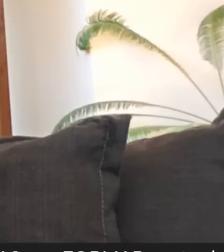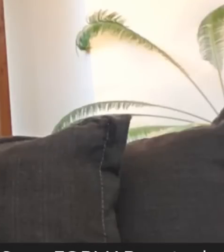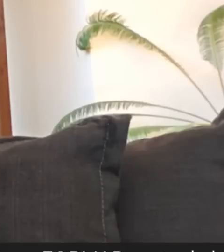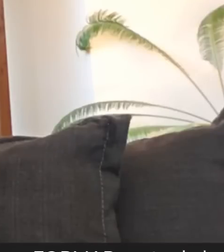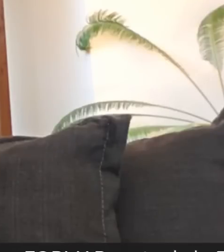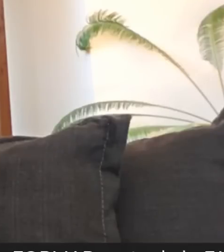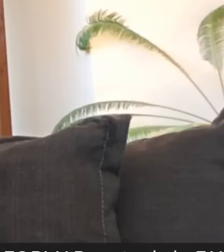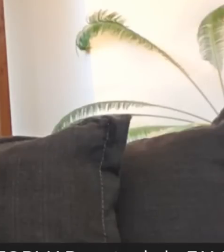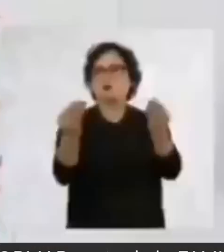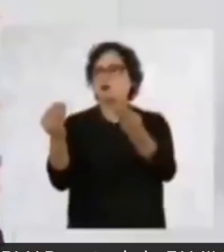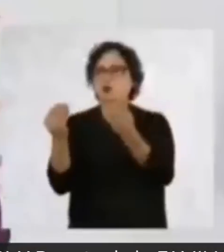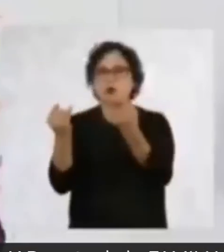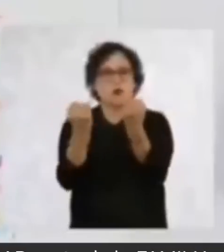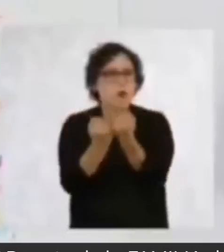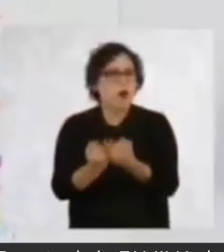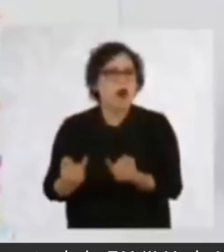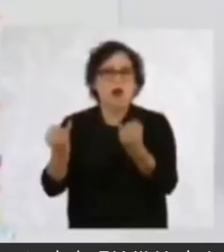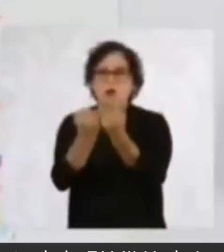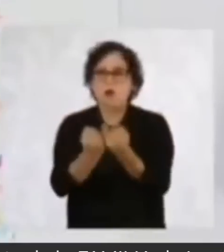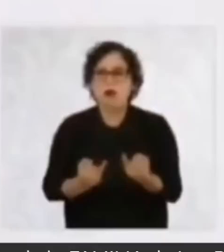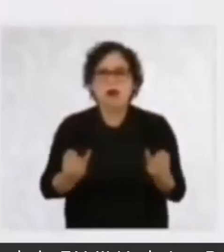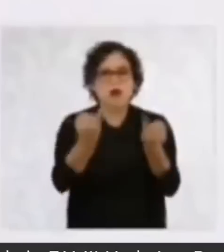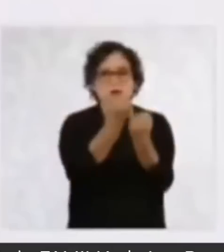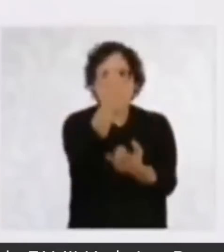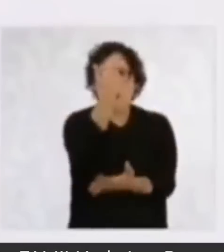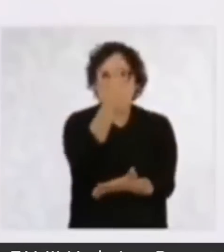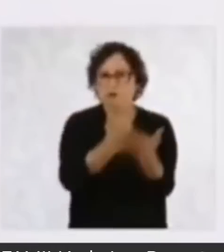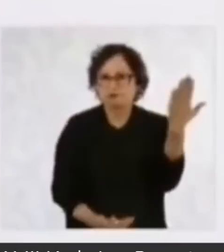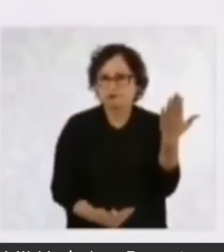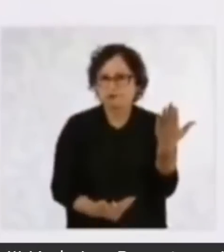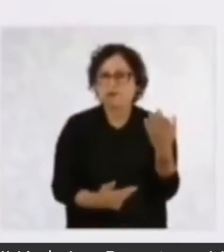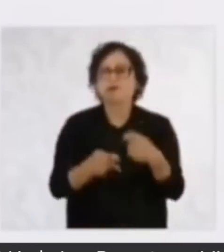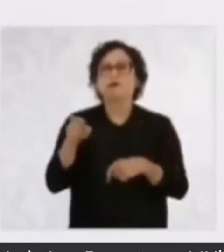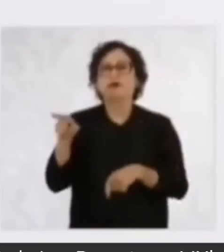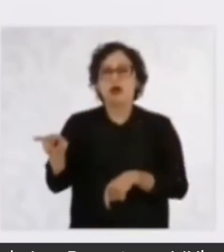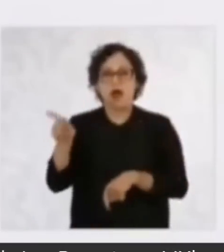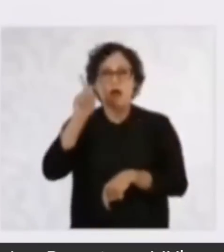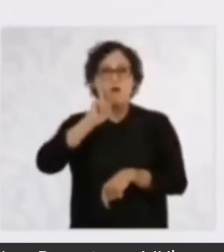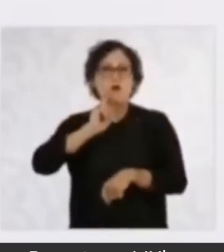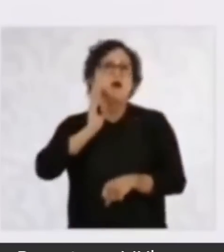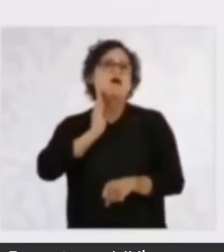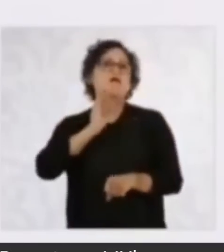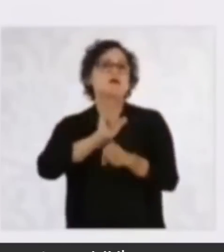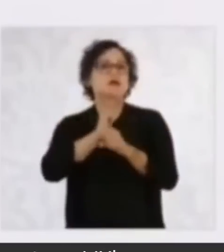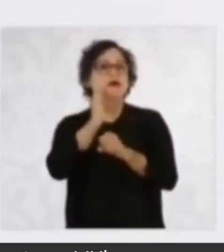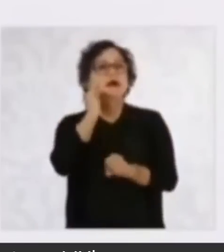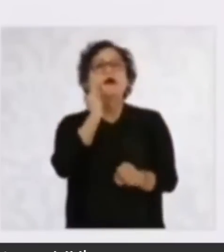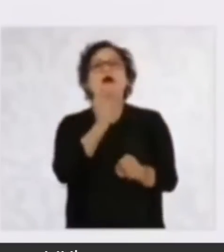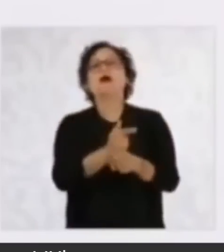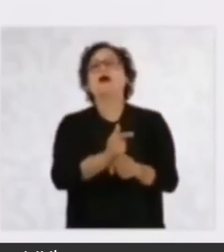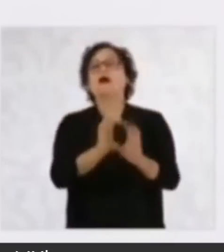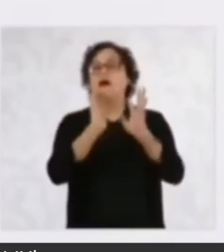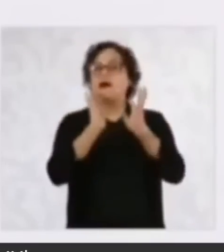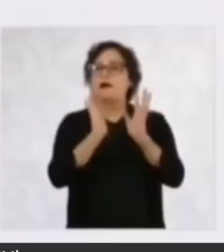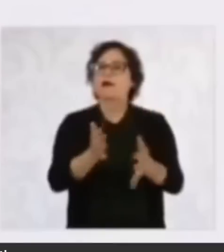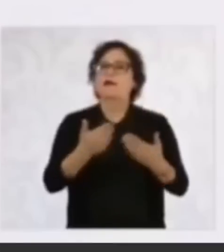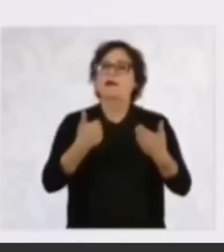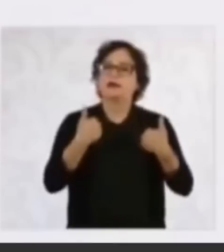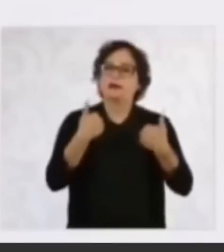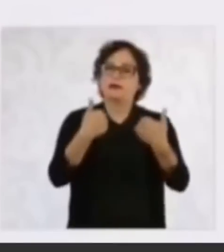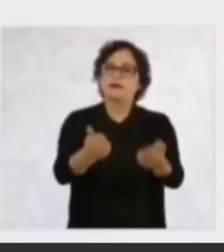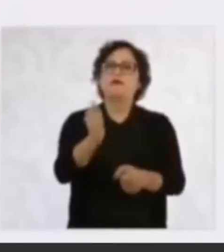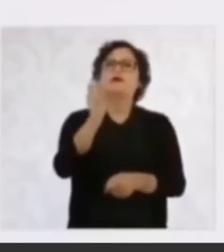algunas fantasmas. Y entonces encontró un modus operandi donde el constructor daba dinero